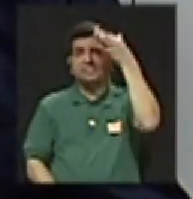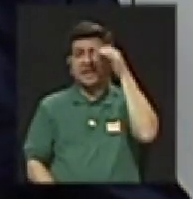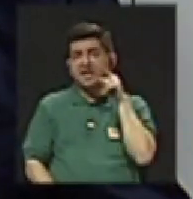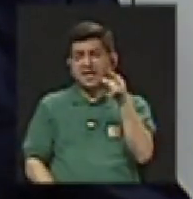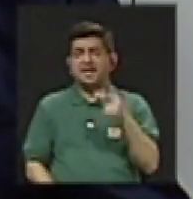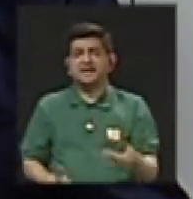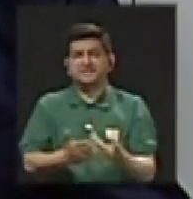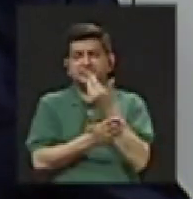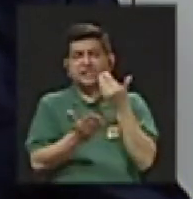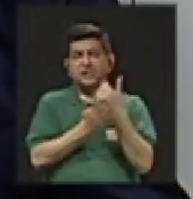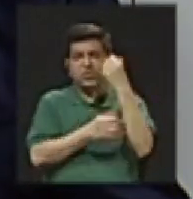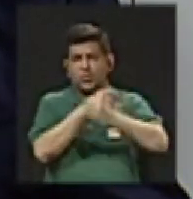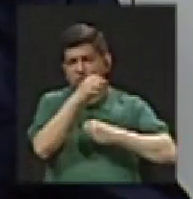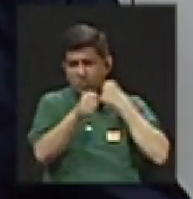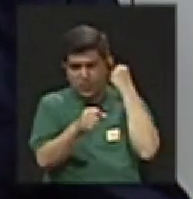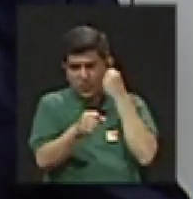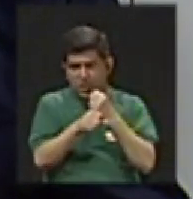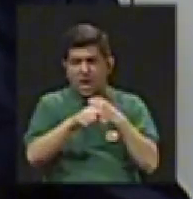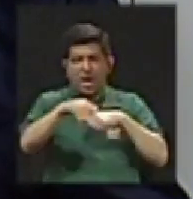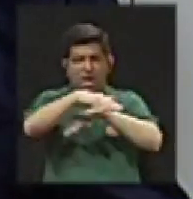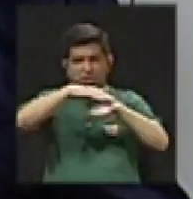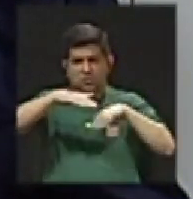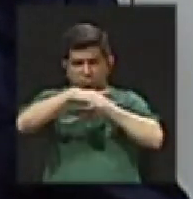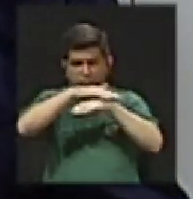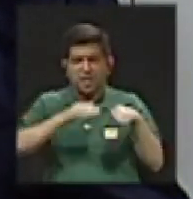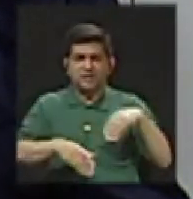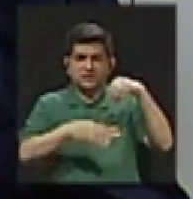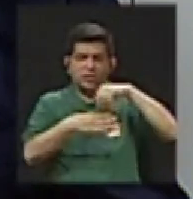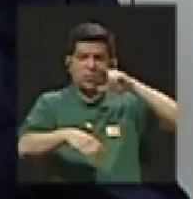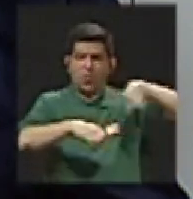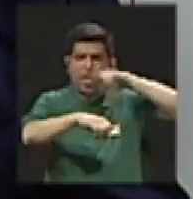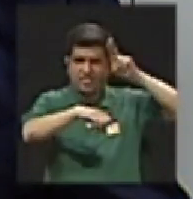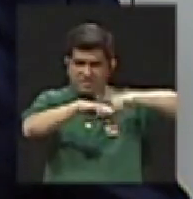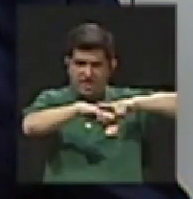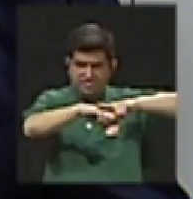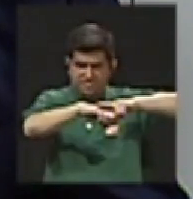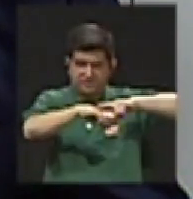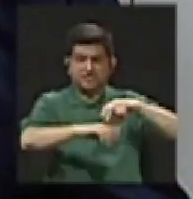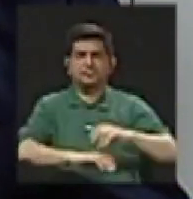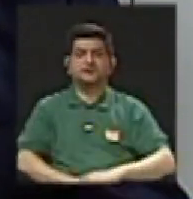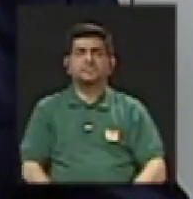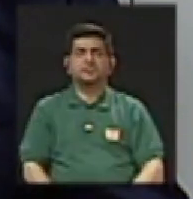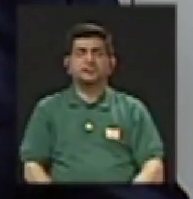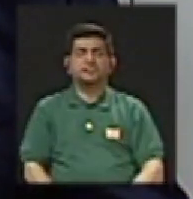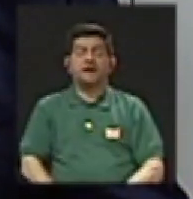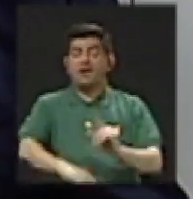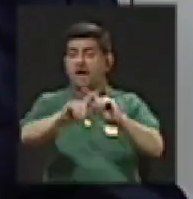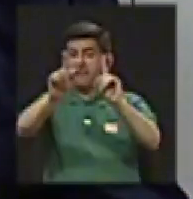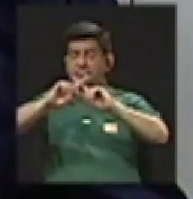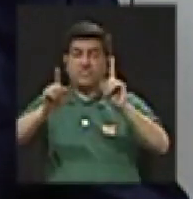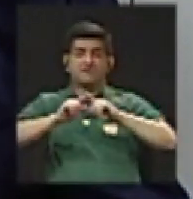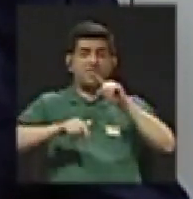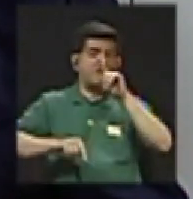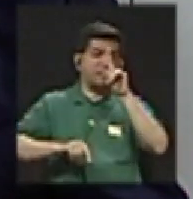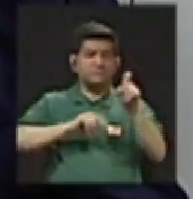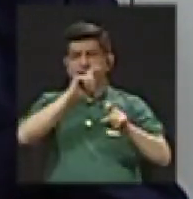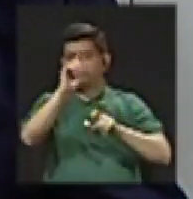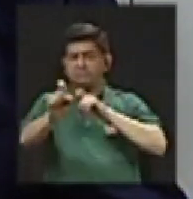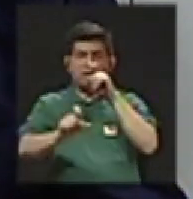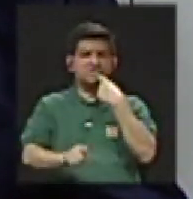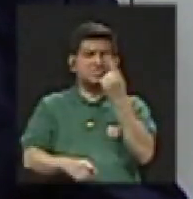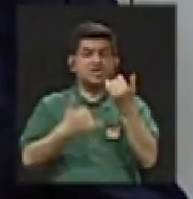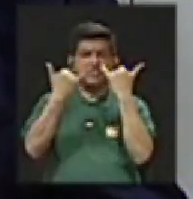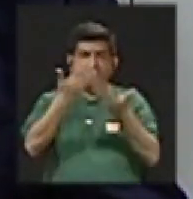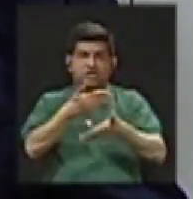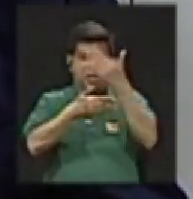ser el nuevo año base de las cuentas nacionales. Entonces hay una serie de encuestas, como había mencionado